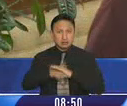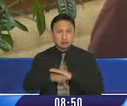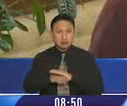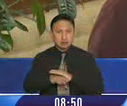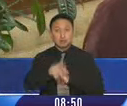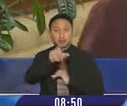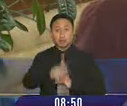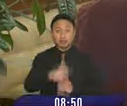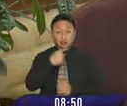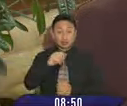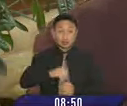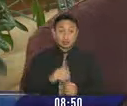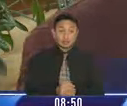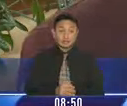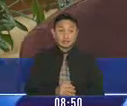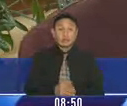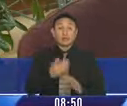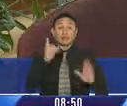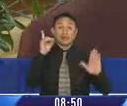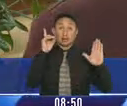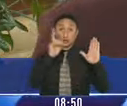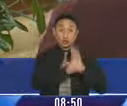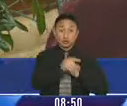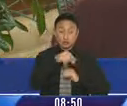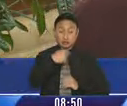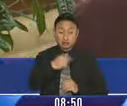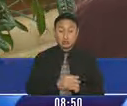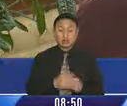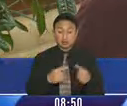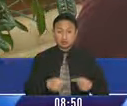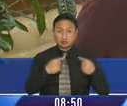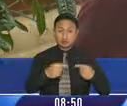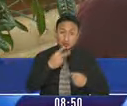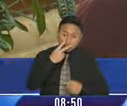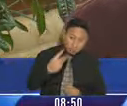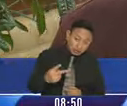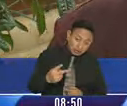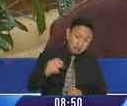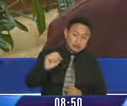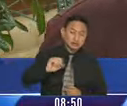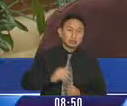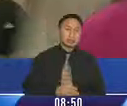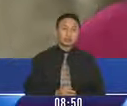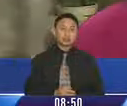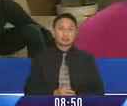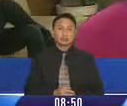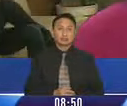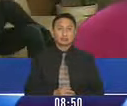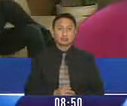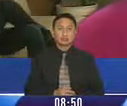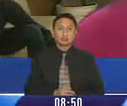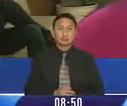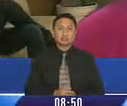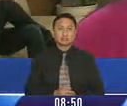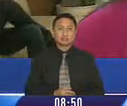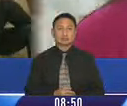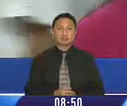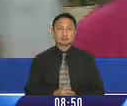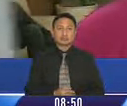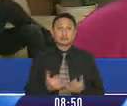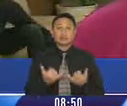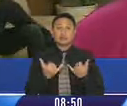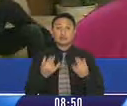el propietario del vehículo, de acuerdo a la denuncia que se hizo, fue periódicamente a ver que su vehículo estaba ahí. Hemos actuado de